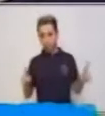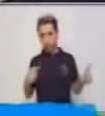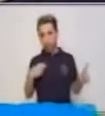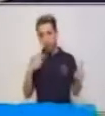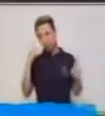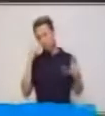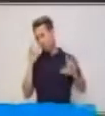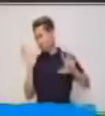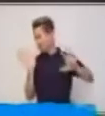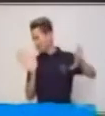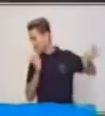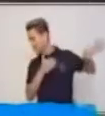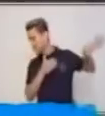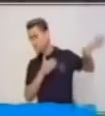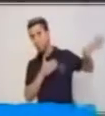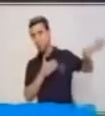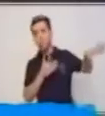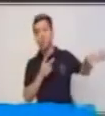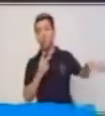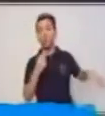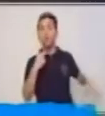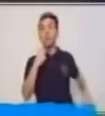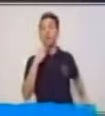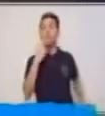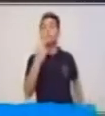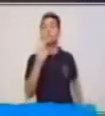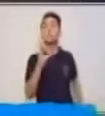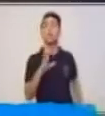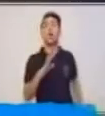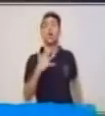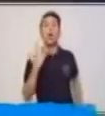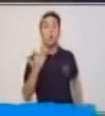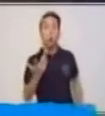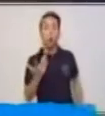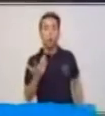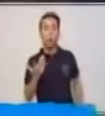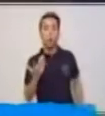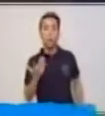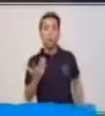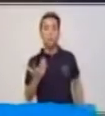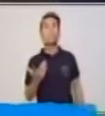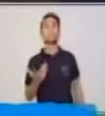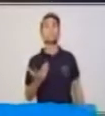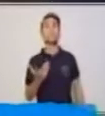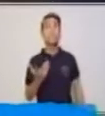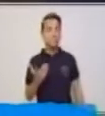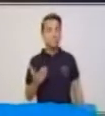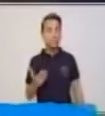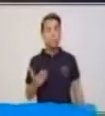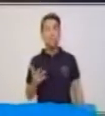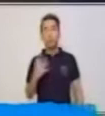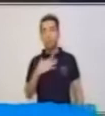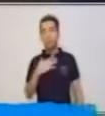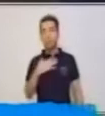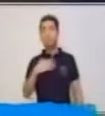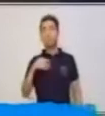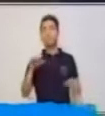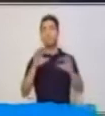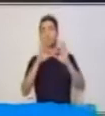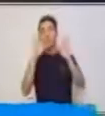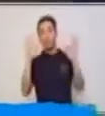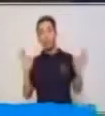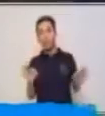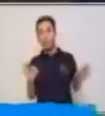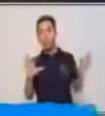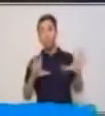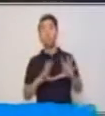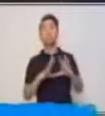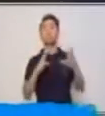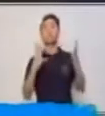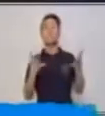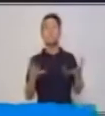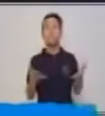la parte oral. Pero según la manera en que nosotros